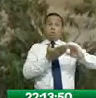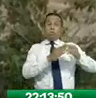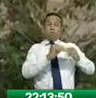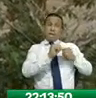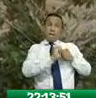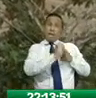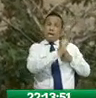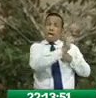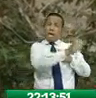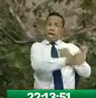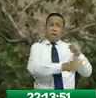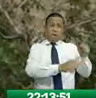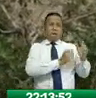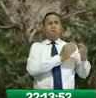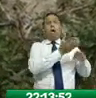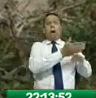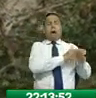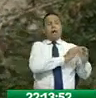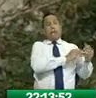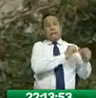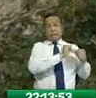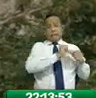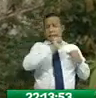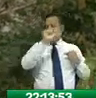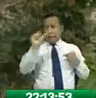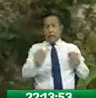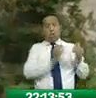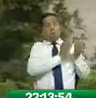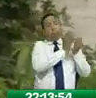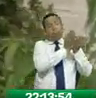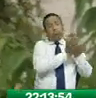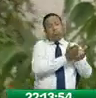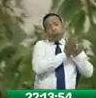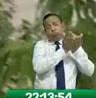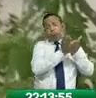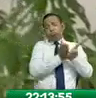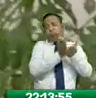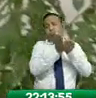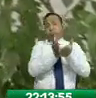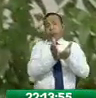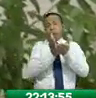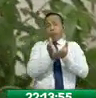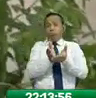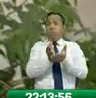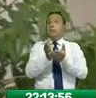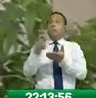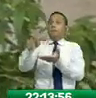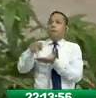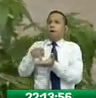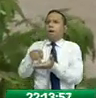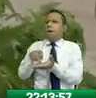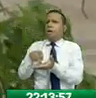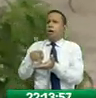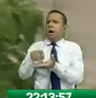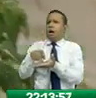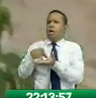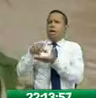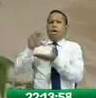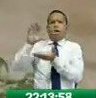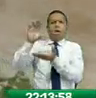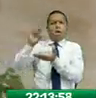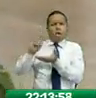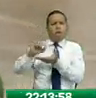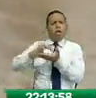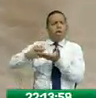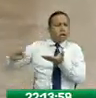salieron después de navegar por días con la ilusión de cobrar reunido ese beneficio gubernamental y así proveerse de alimentos y otros productos